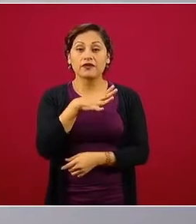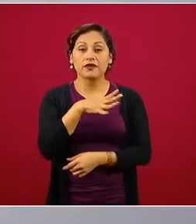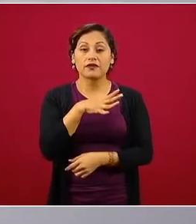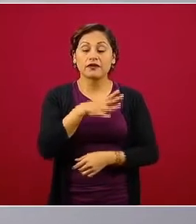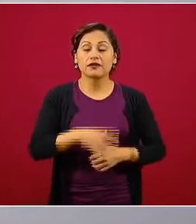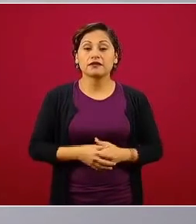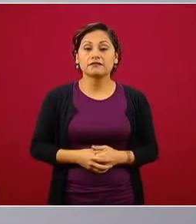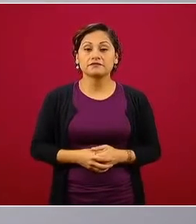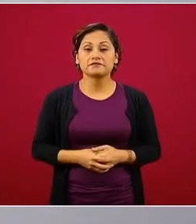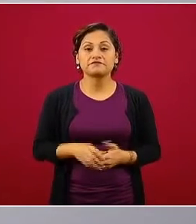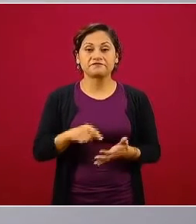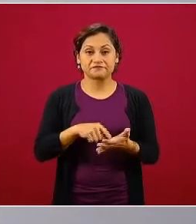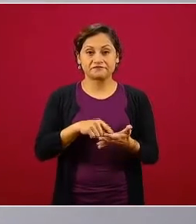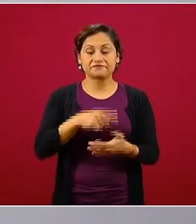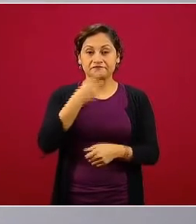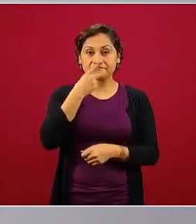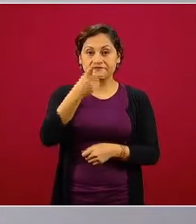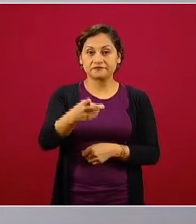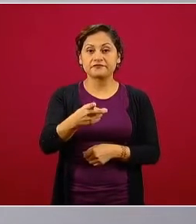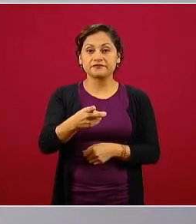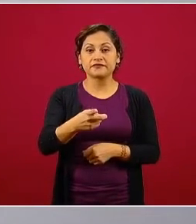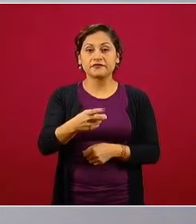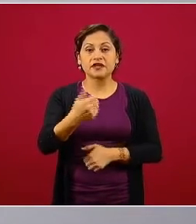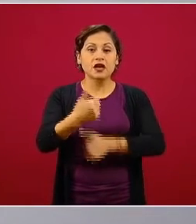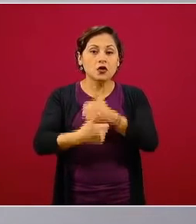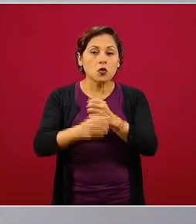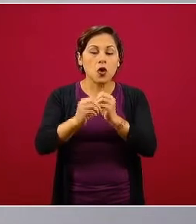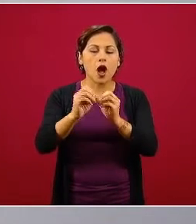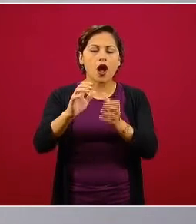que licitan o subastan un banco,